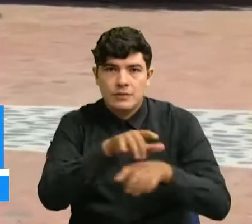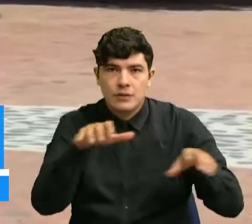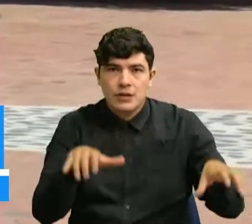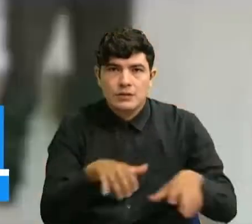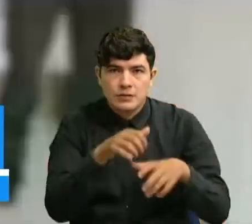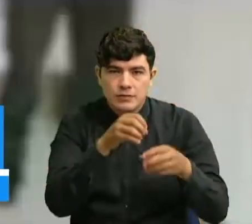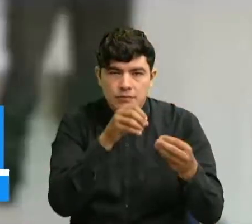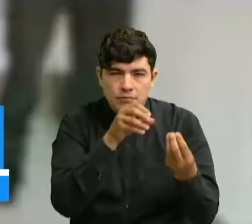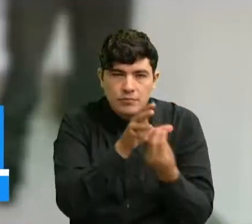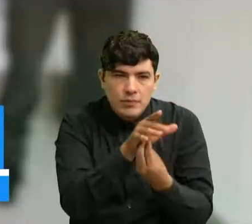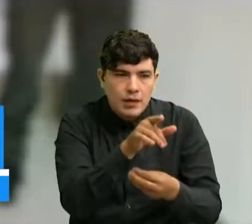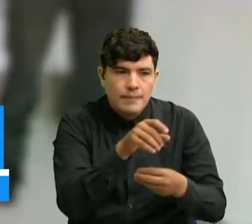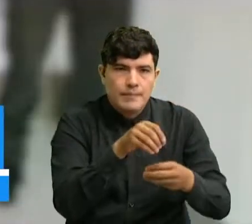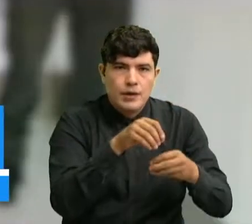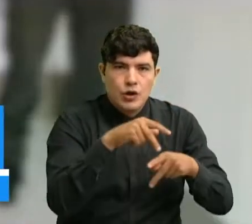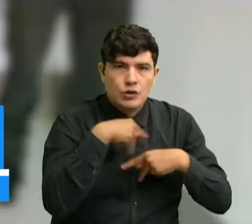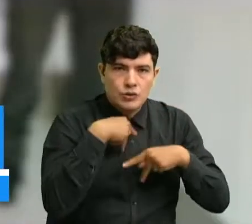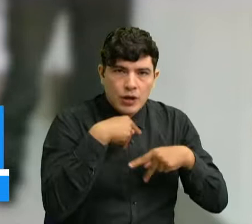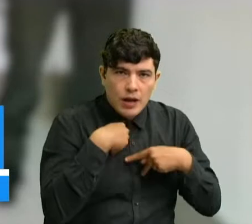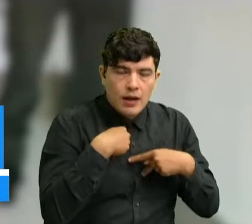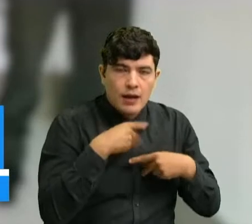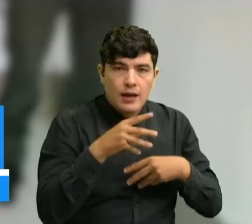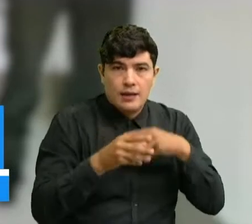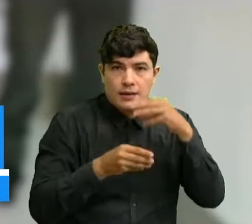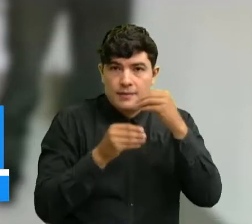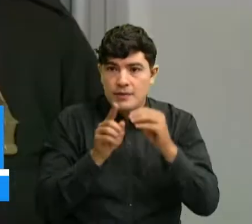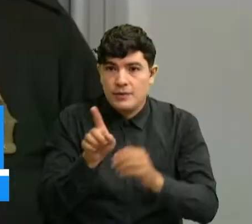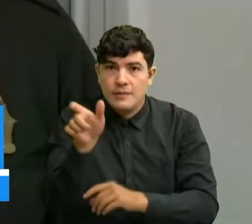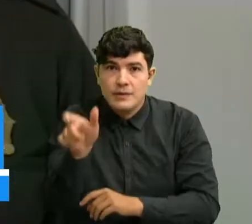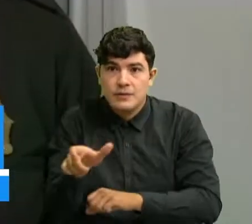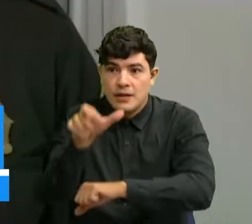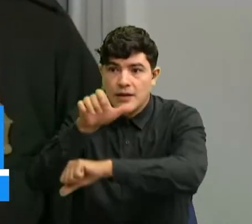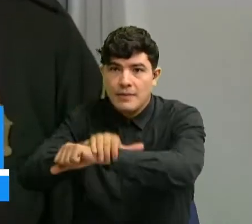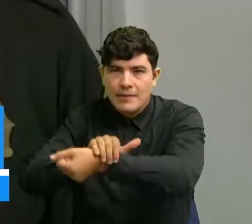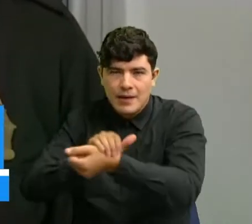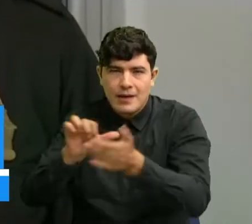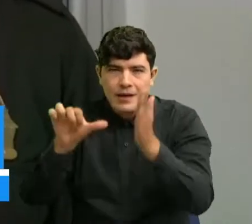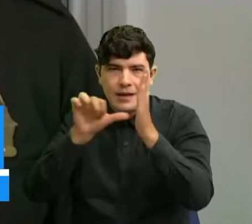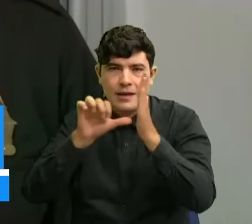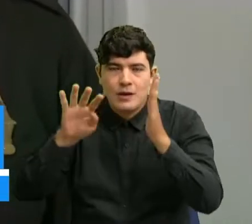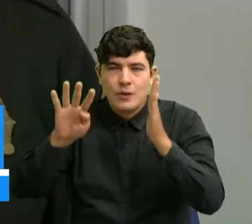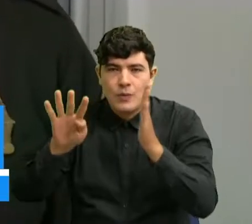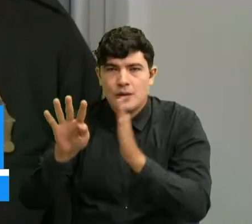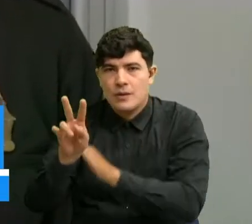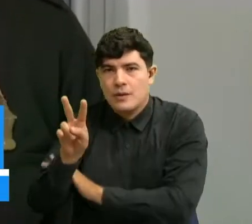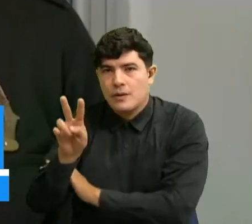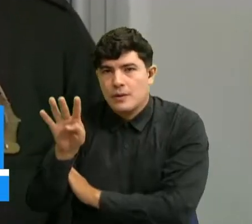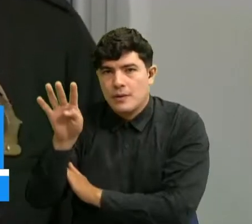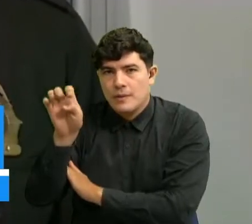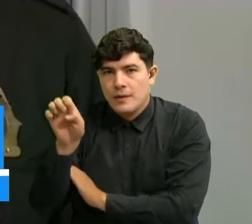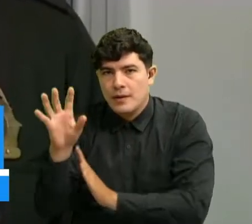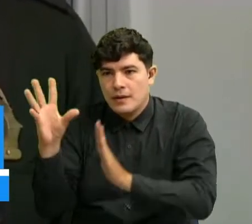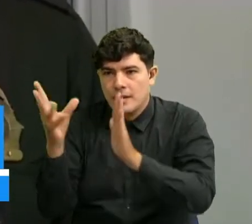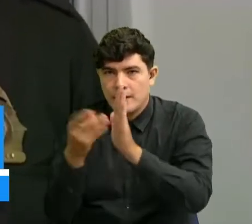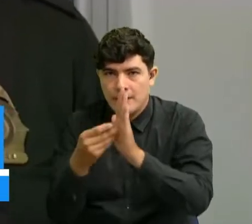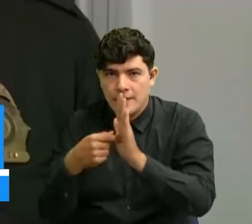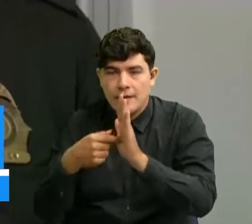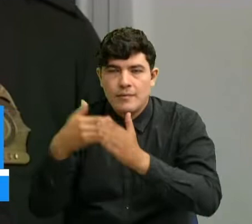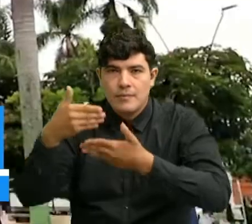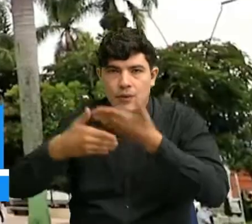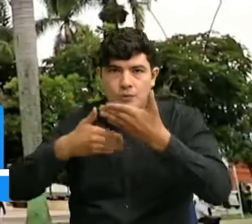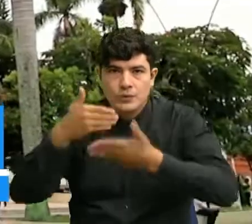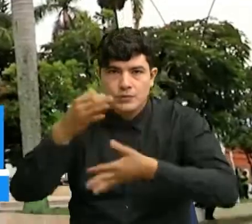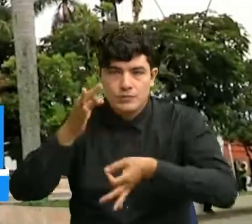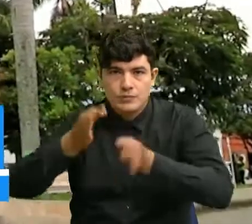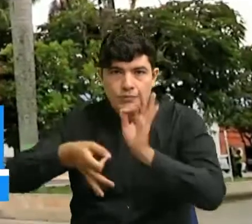lesiones personales y se realizó una captura por el artículo 429 del Código de Procedimiento